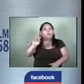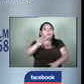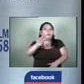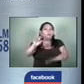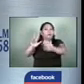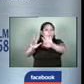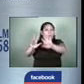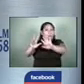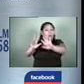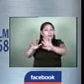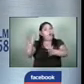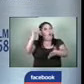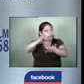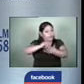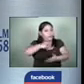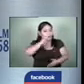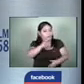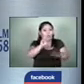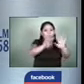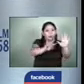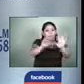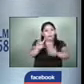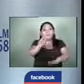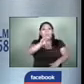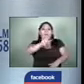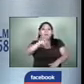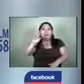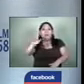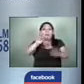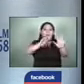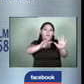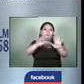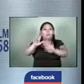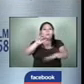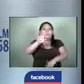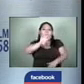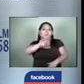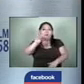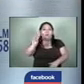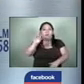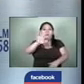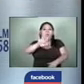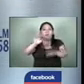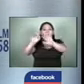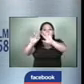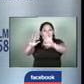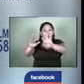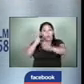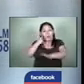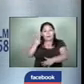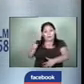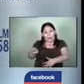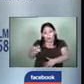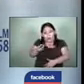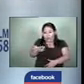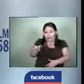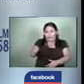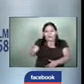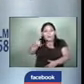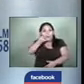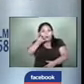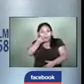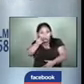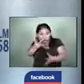-28. Lo repito. 72-43-42-58. Ahí está el número de teléfono.